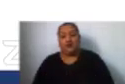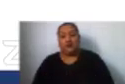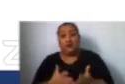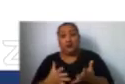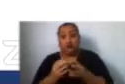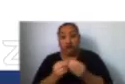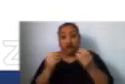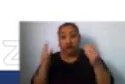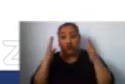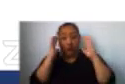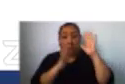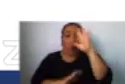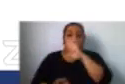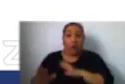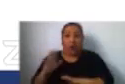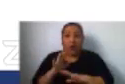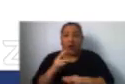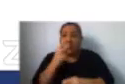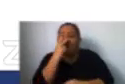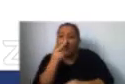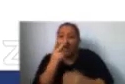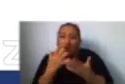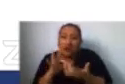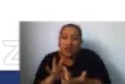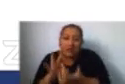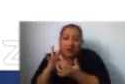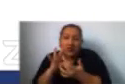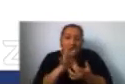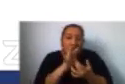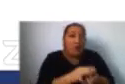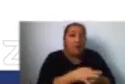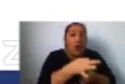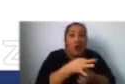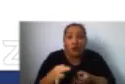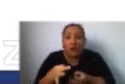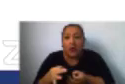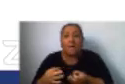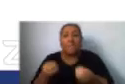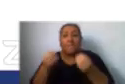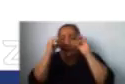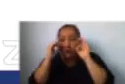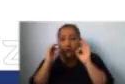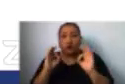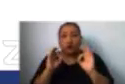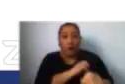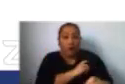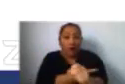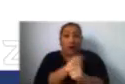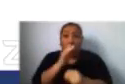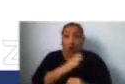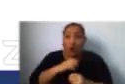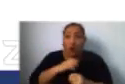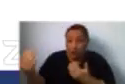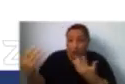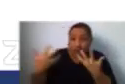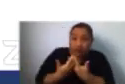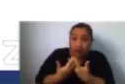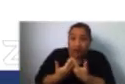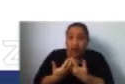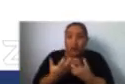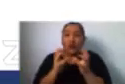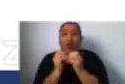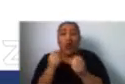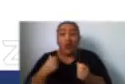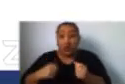sumamente importante mirar las particularidades regionales para que justamente el esfuerzo del gobierno nacional con los gobiernos